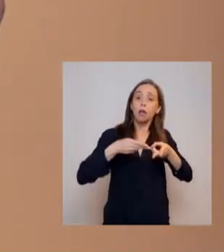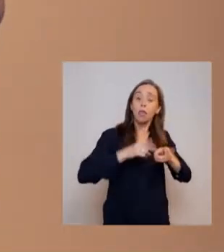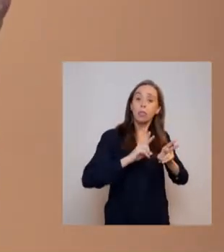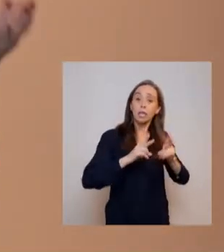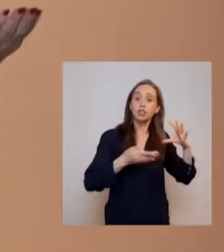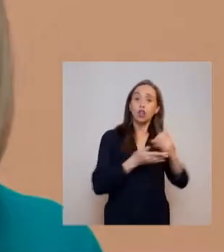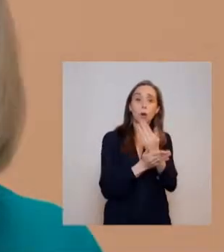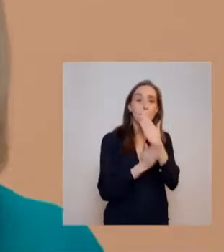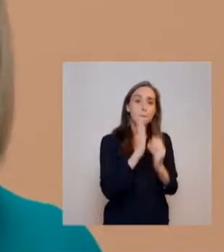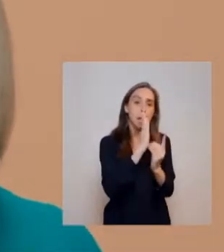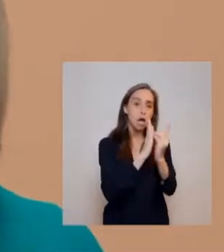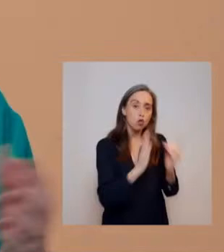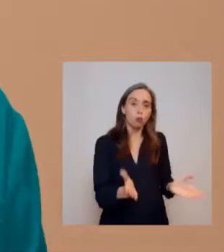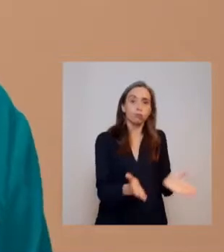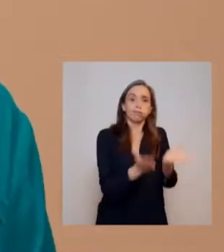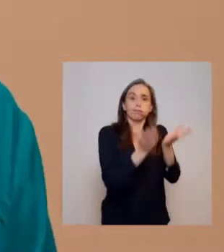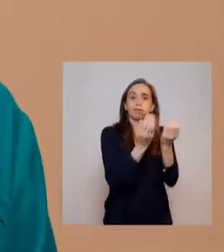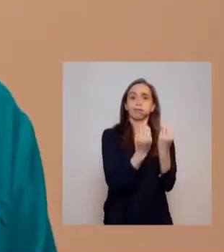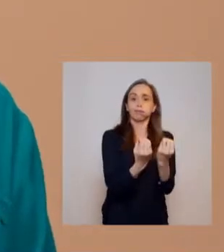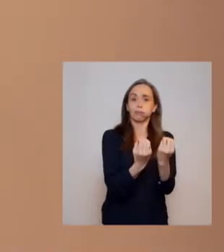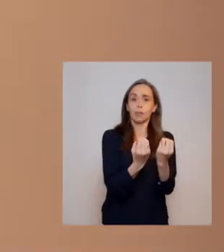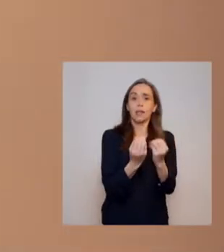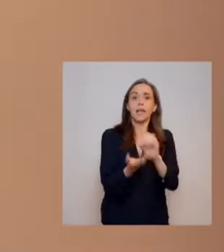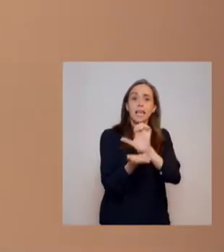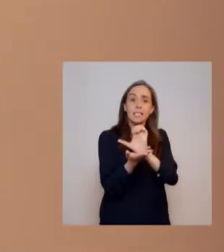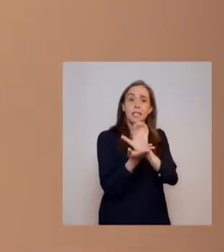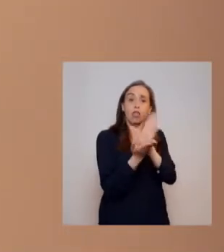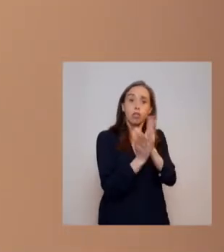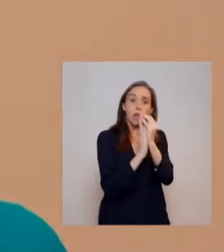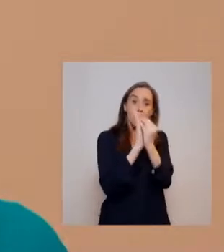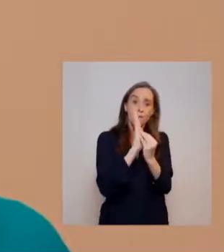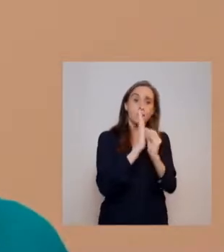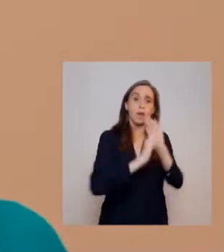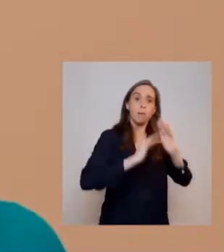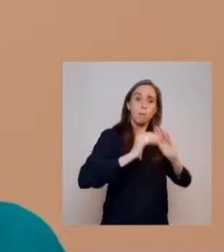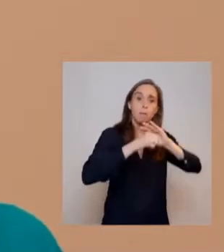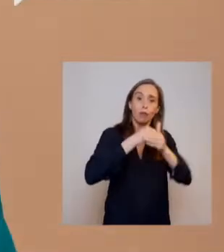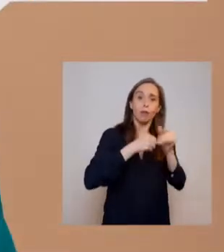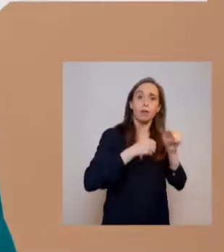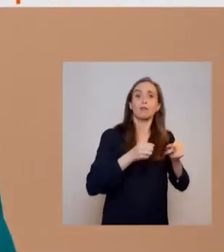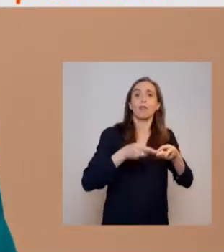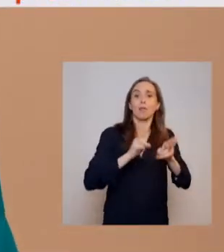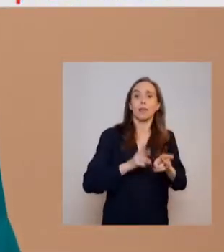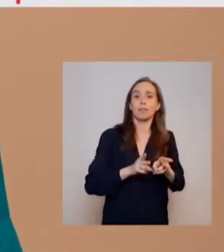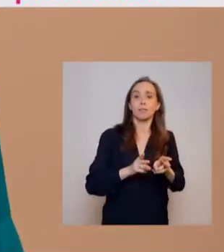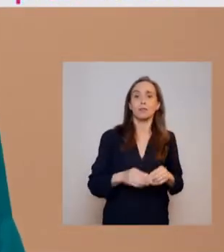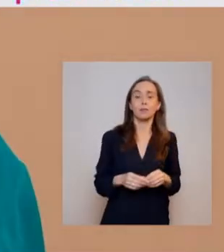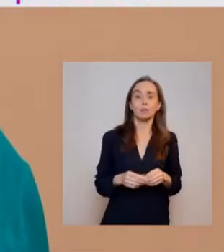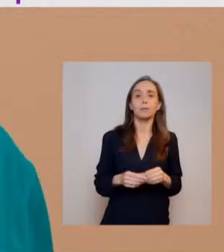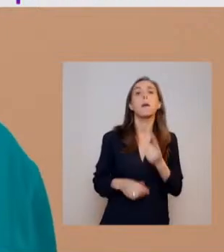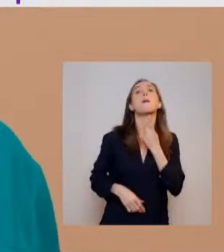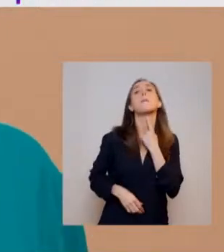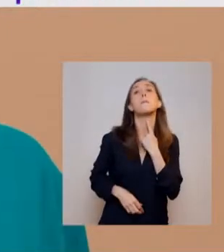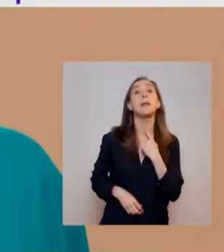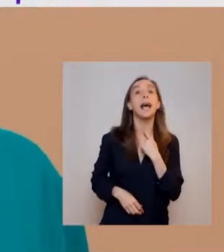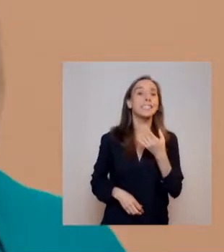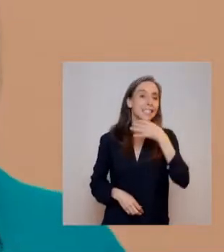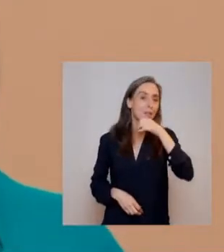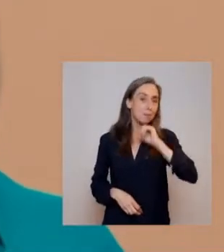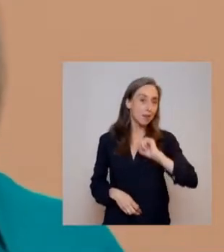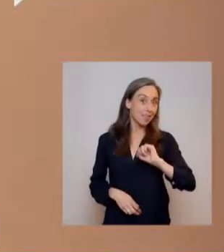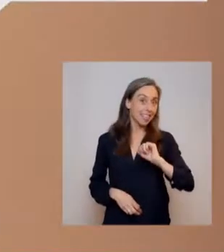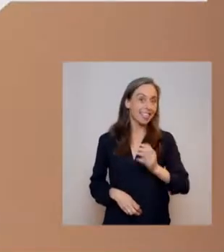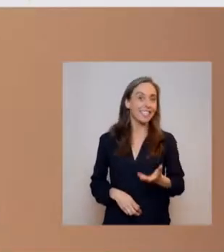tienen derecho a lograr su óptimo potencial de desarrollo y el estado de señal ante esos derechos placer y un